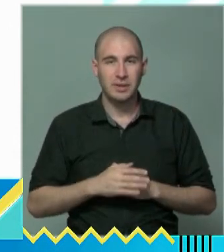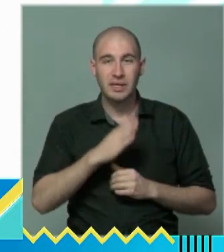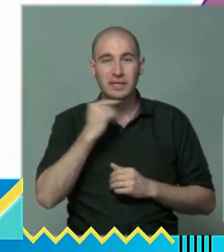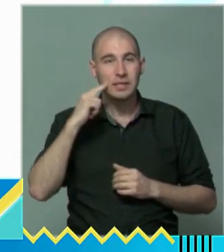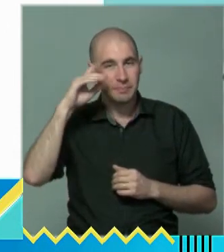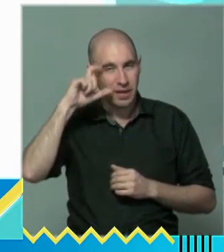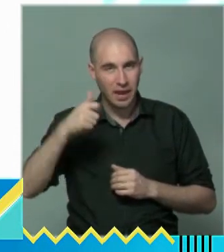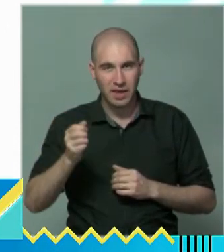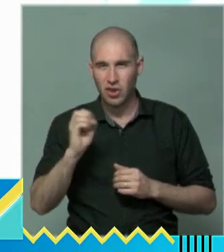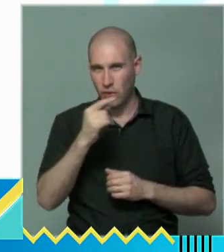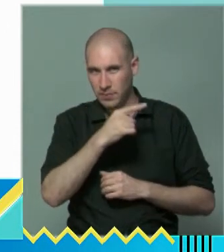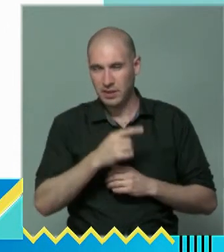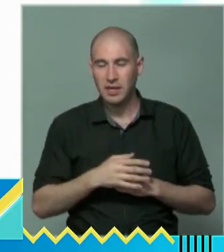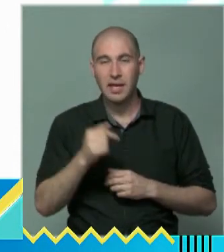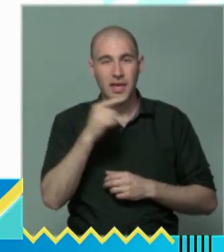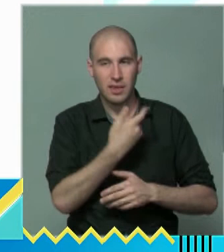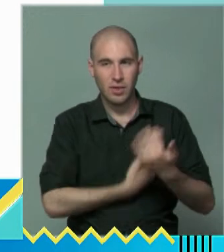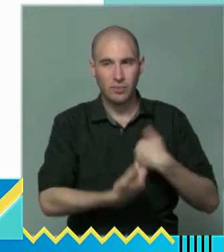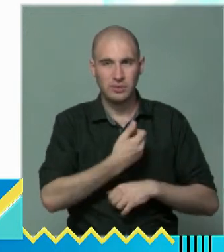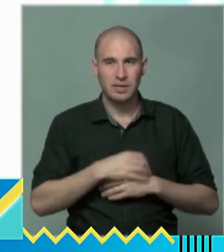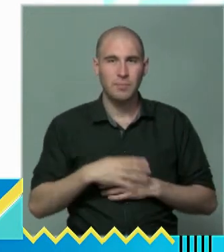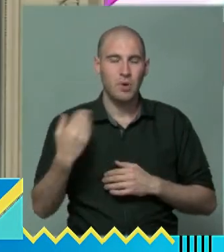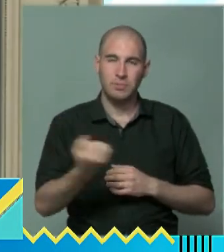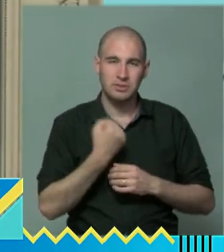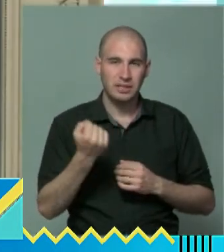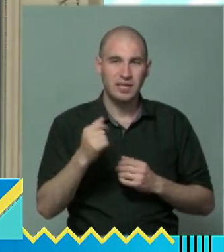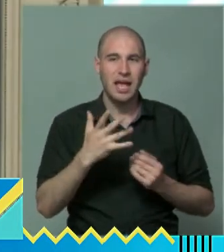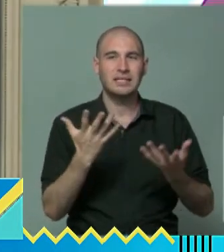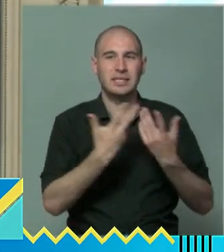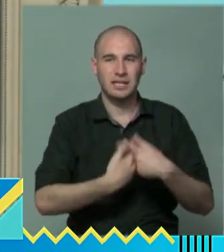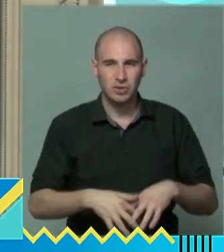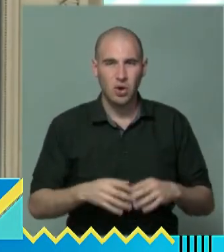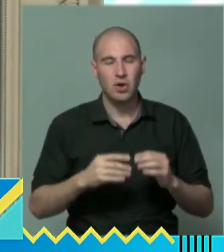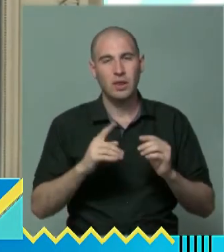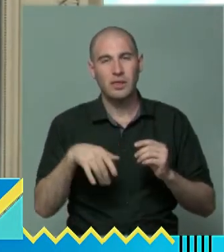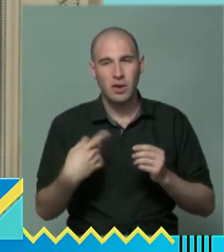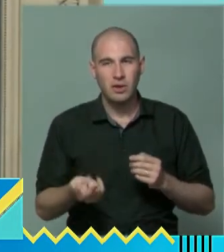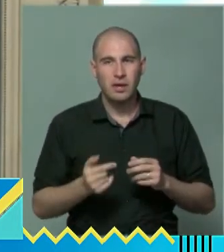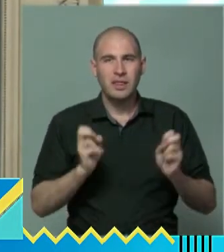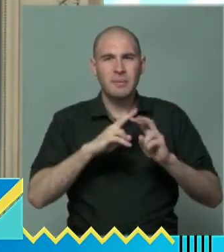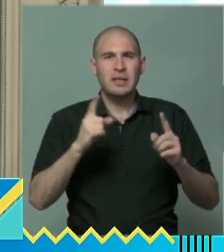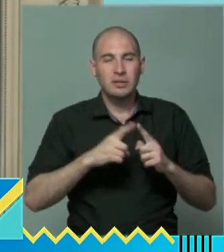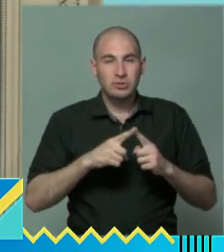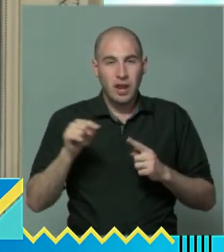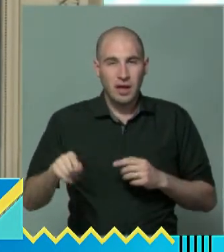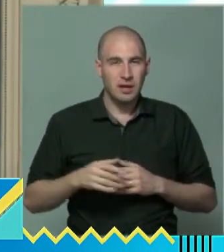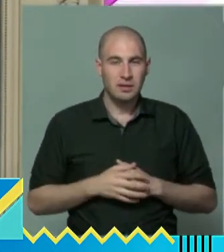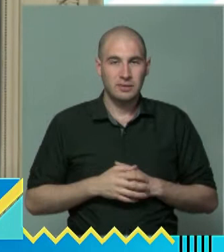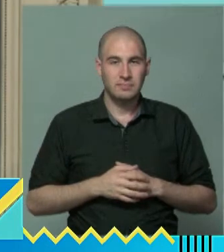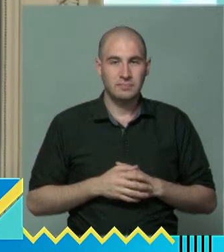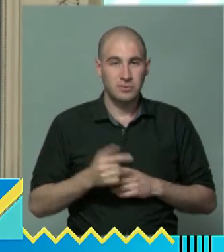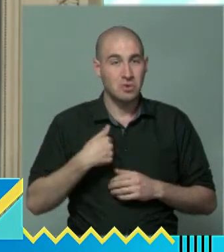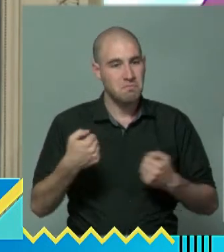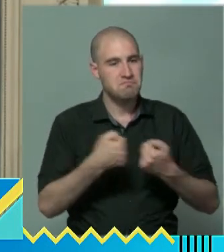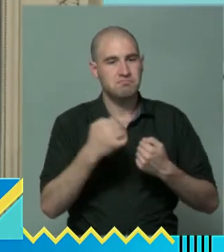era el nombre. Jimena destacaba la importancia para la integración, la importancia desde lo institucional, lo cual